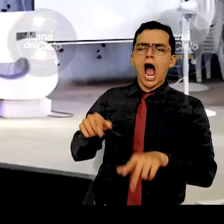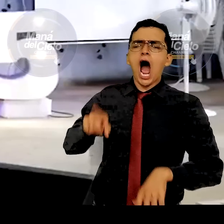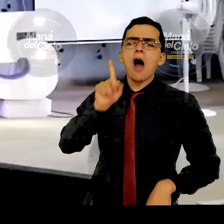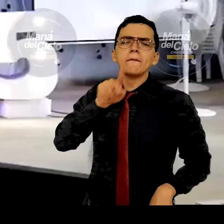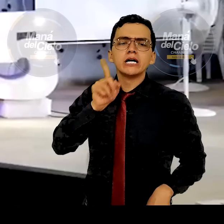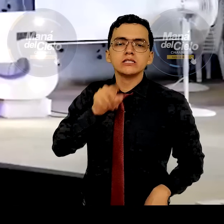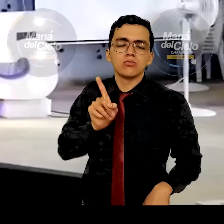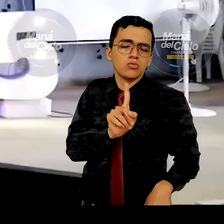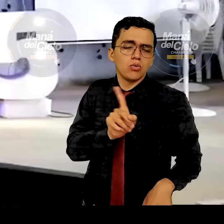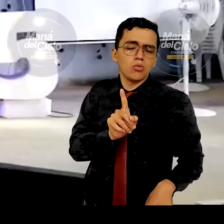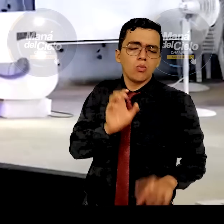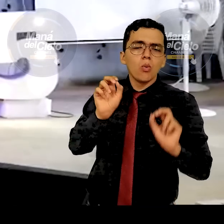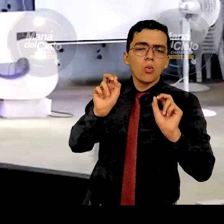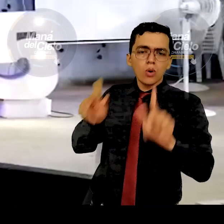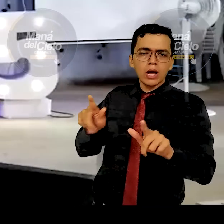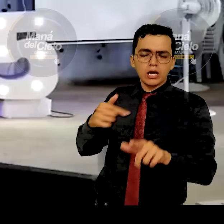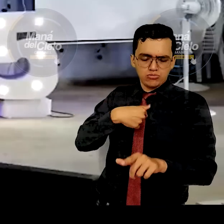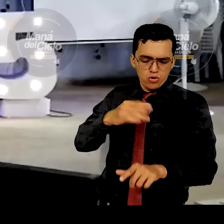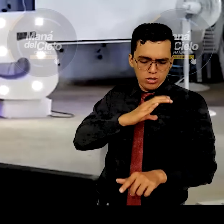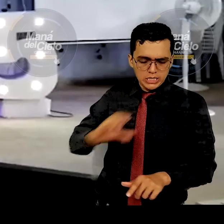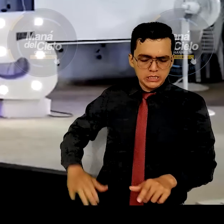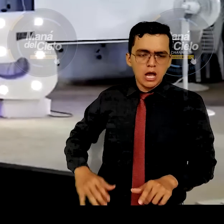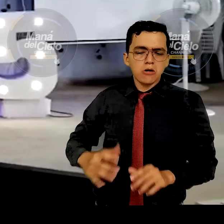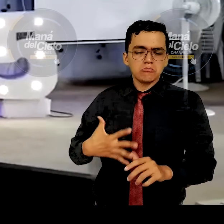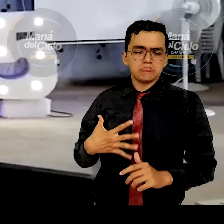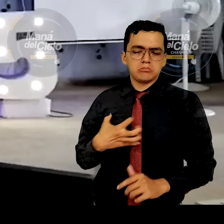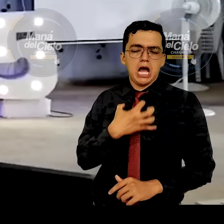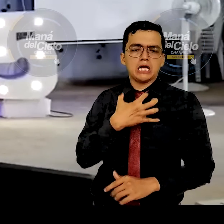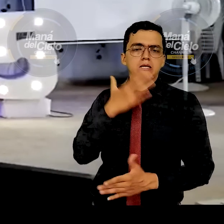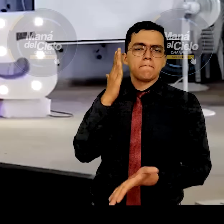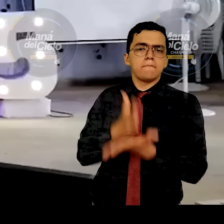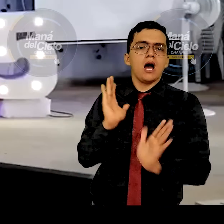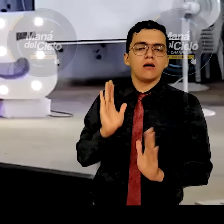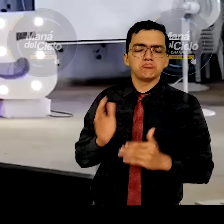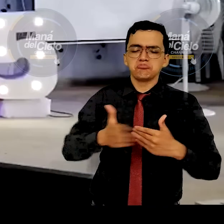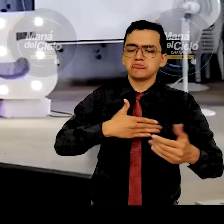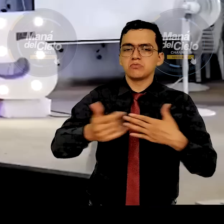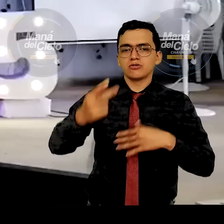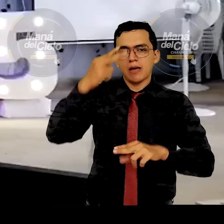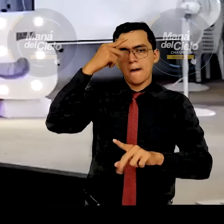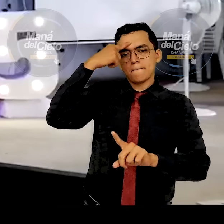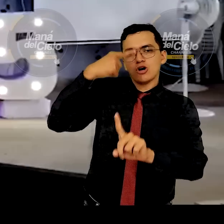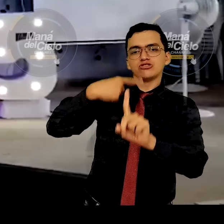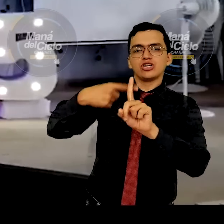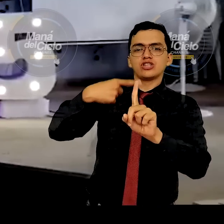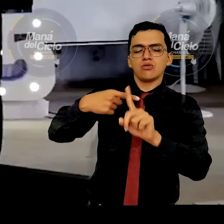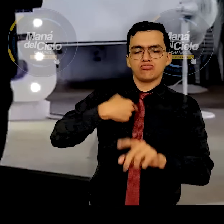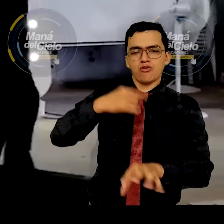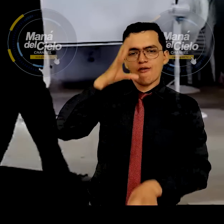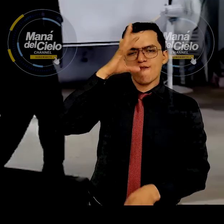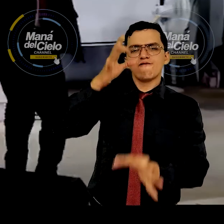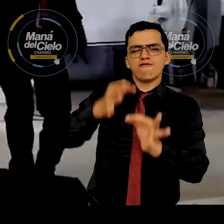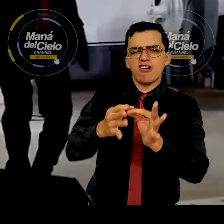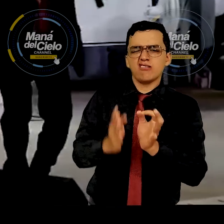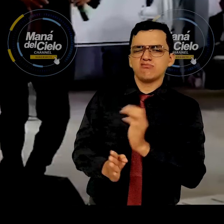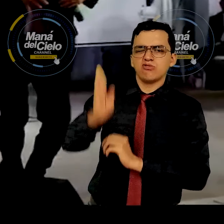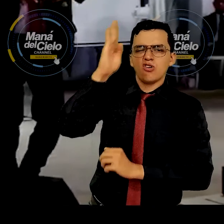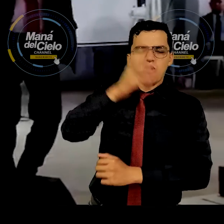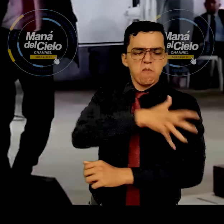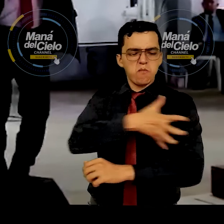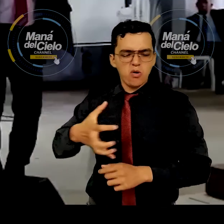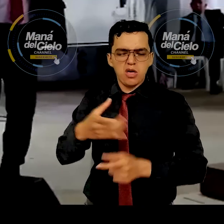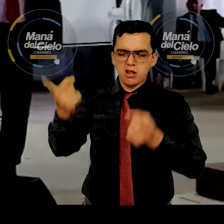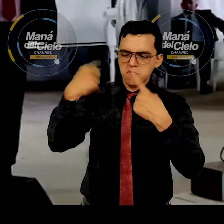maravillas, que es capaz de disolver el cáncer, que es capaz de sanar. Y entonces creo y me elevo por encima